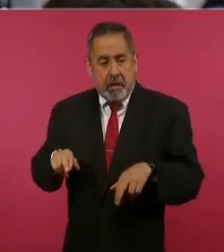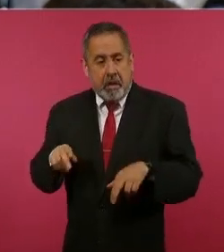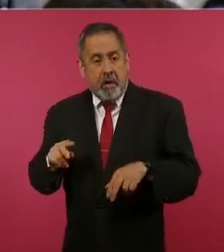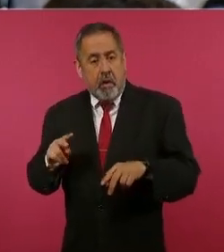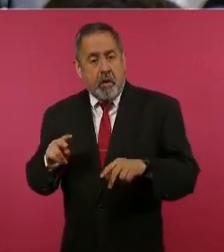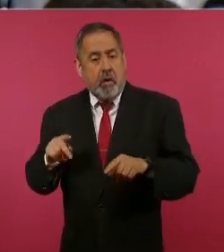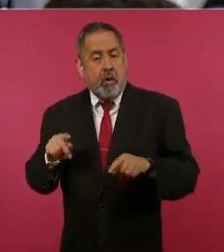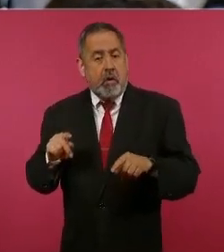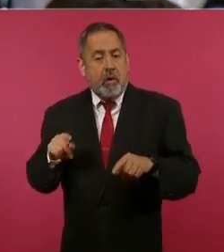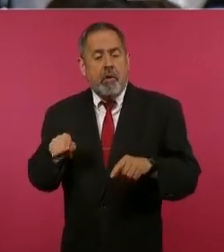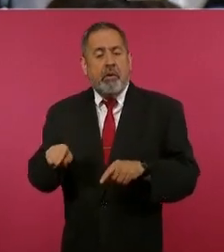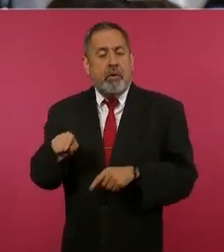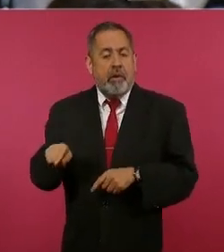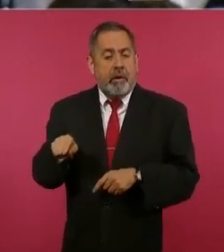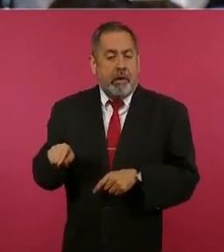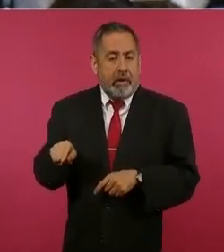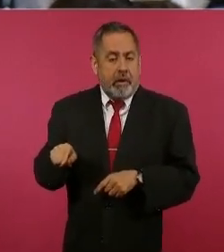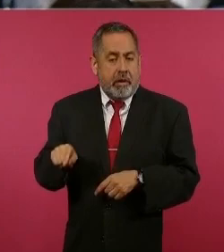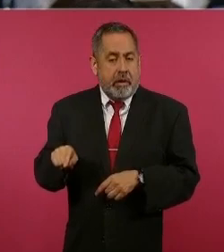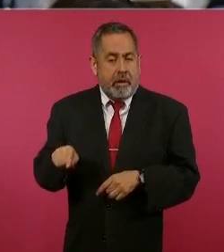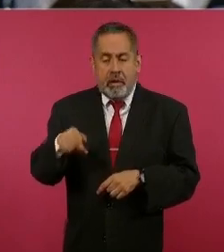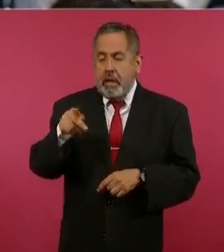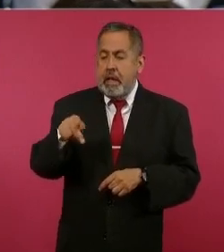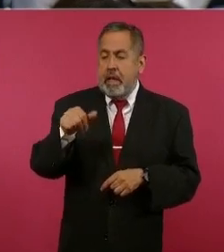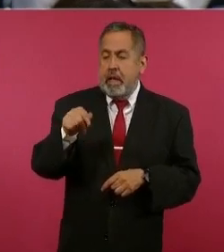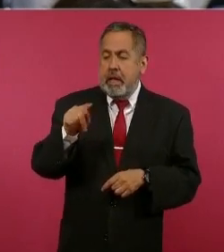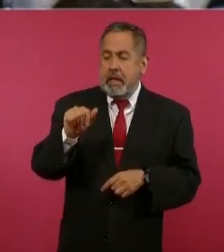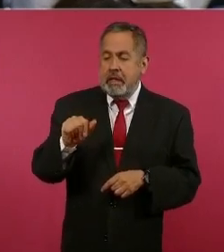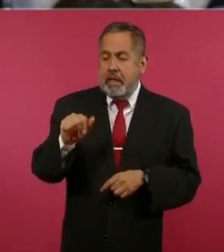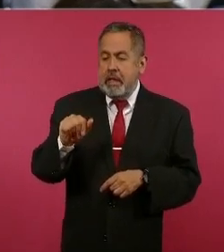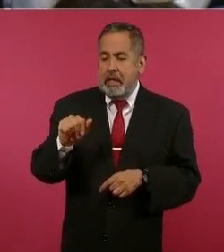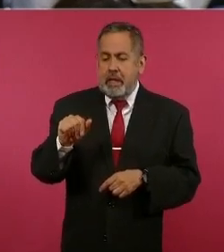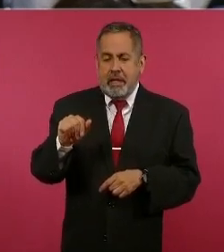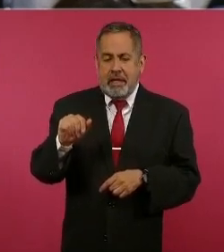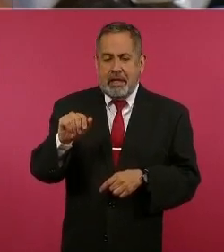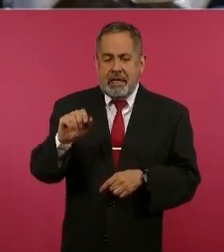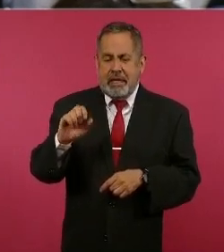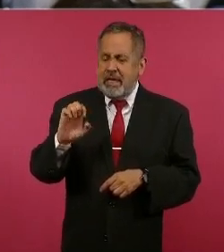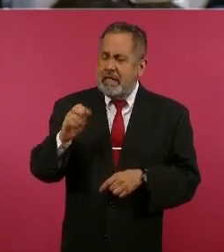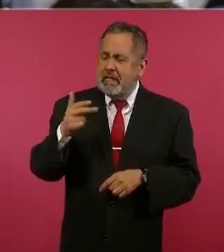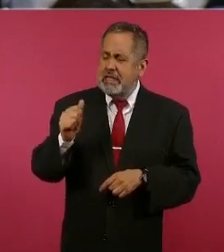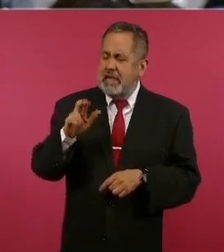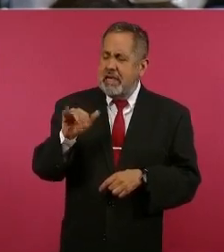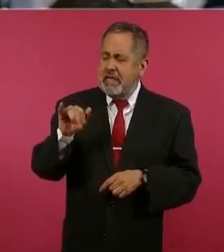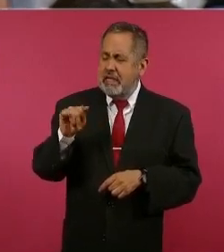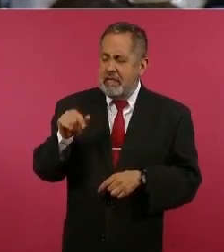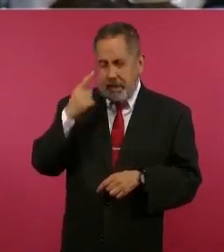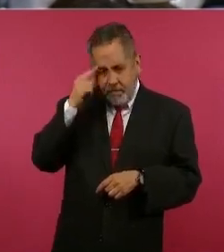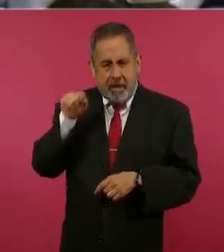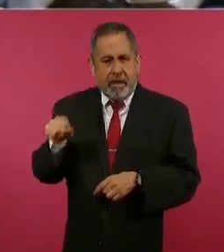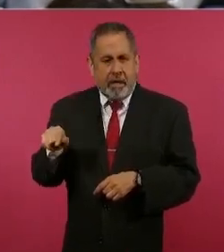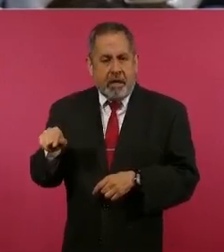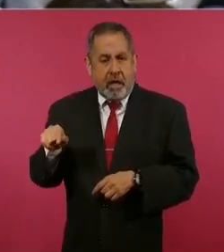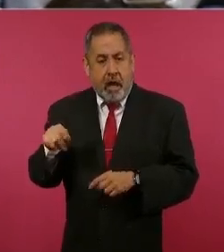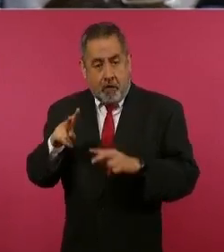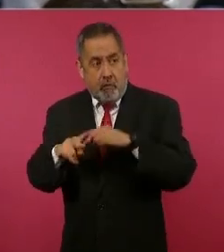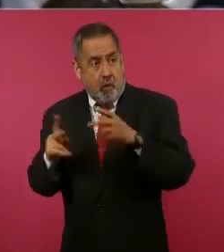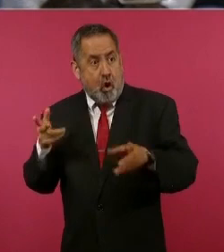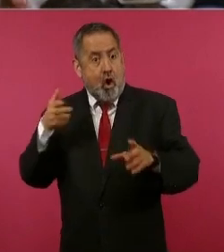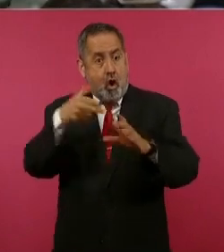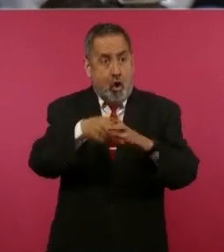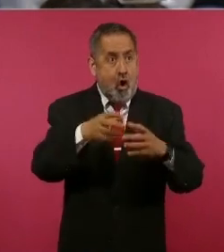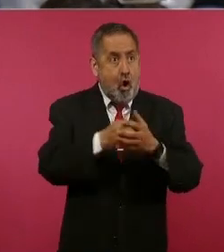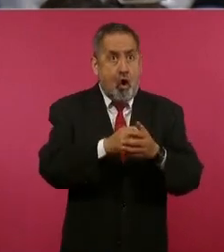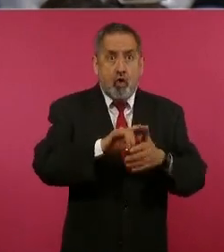contemplando, en este caso a Katia Echarrieta, y para un vuelo,